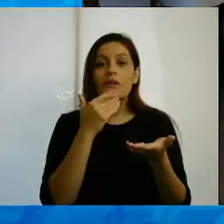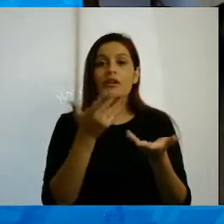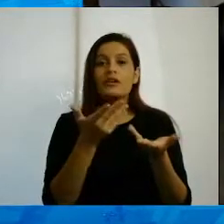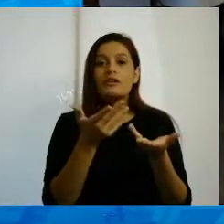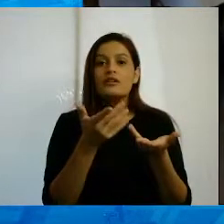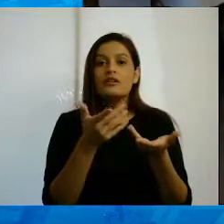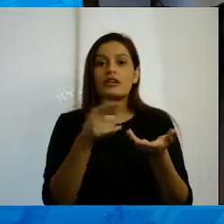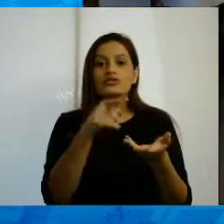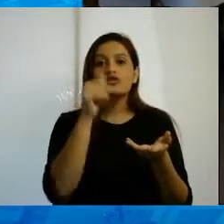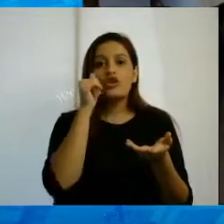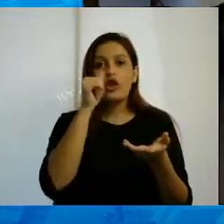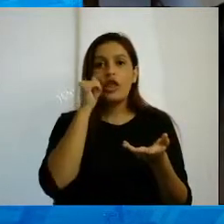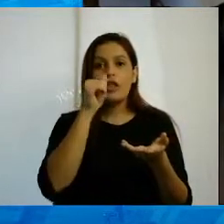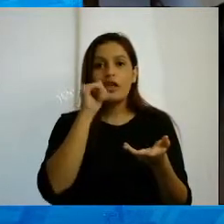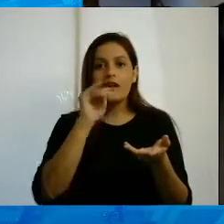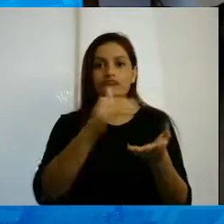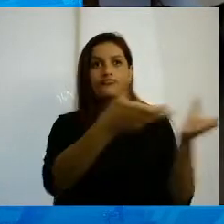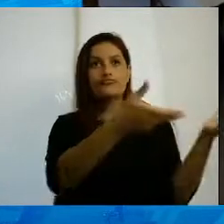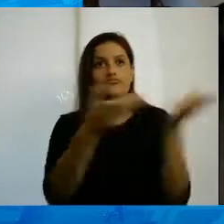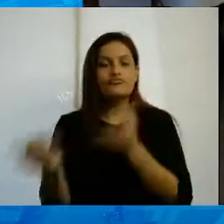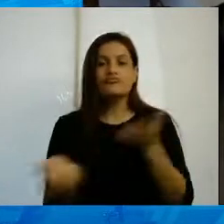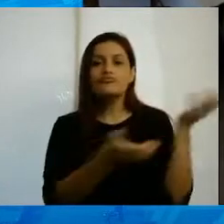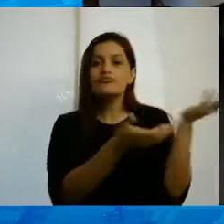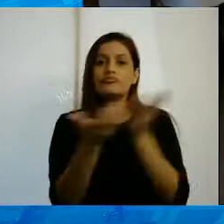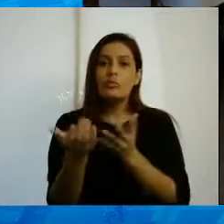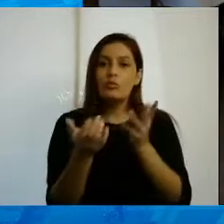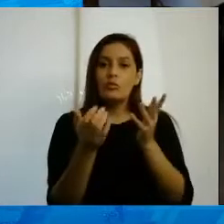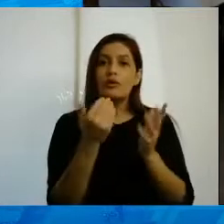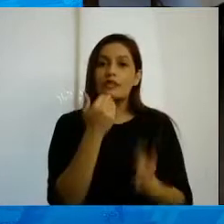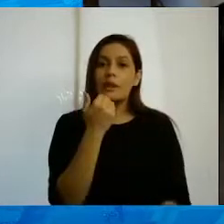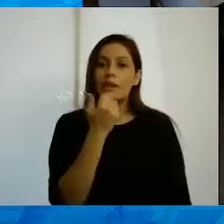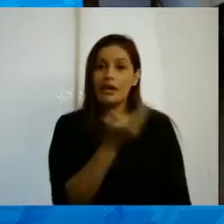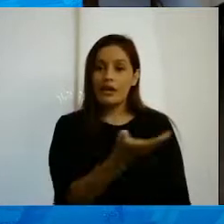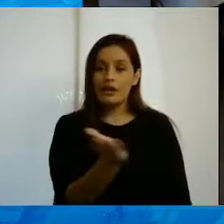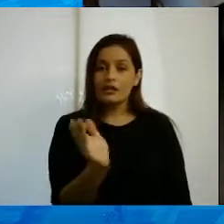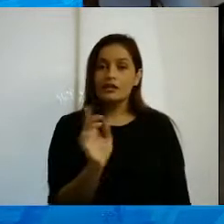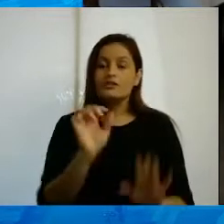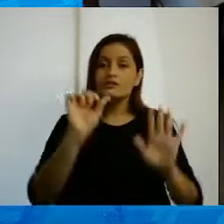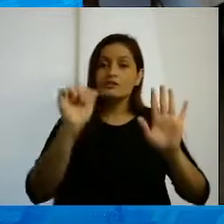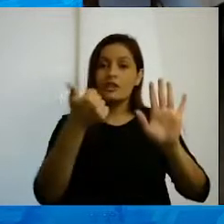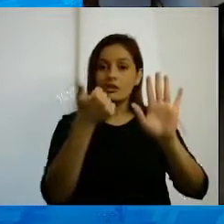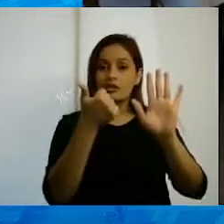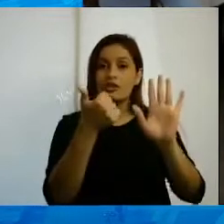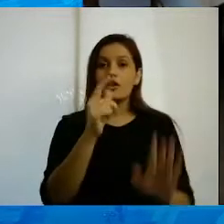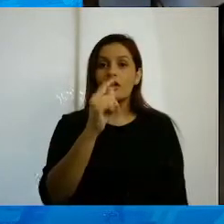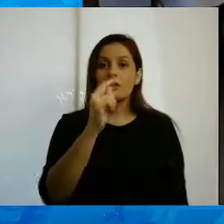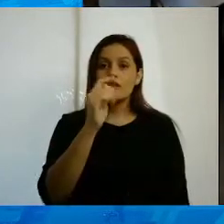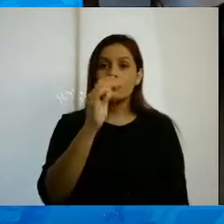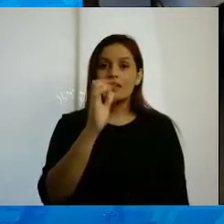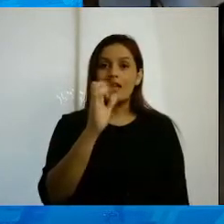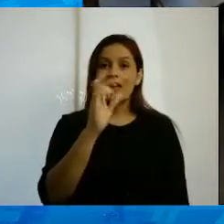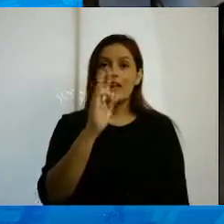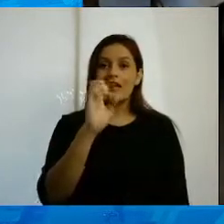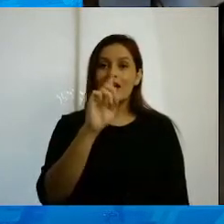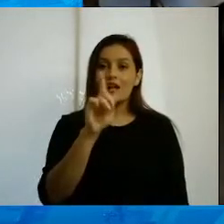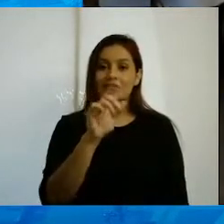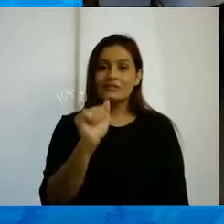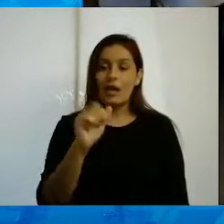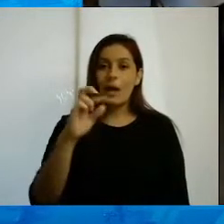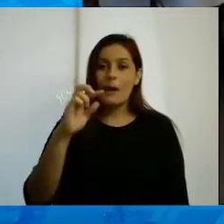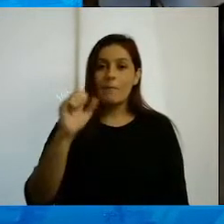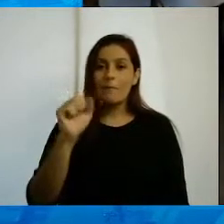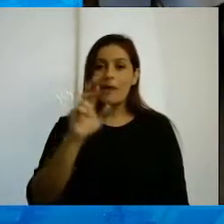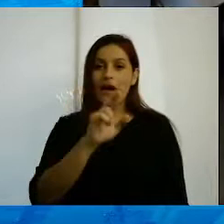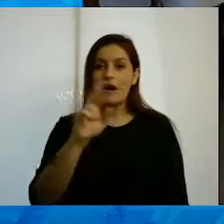que descargar diariamente su materia prima. 6. La señora Teresa Parra, adulta mayor de la población de Los Jambines, padece